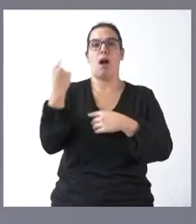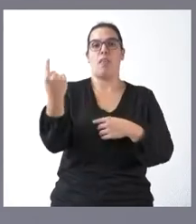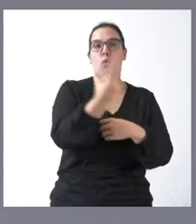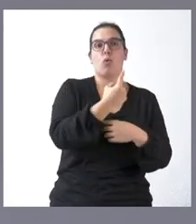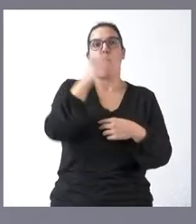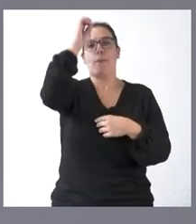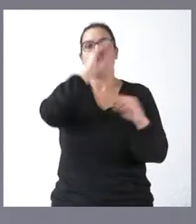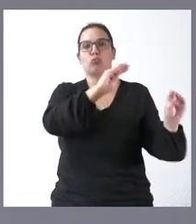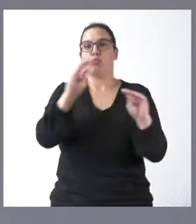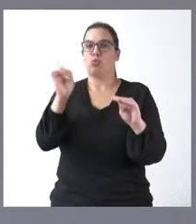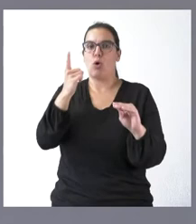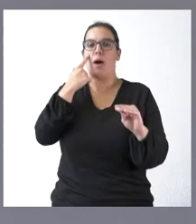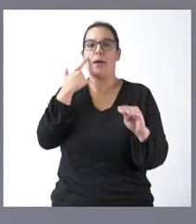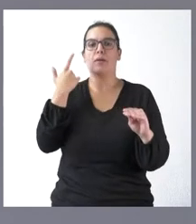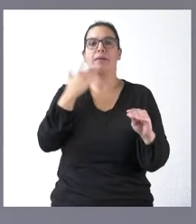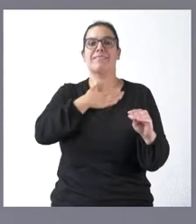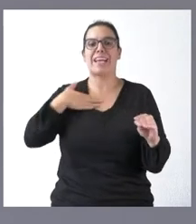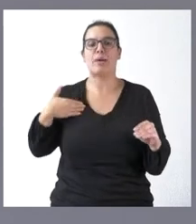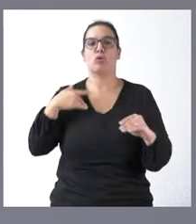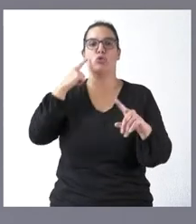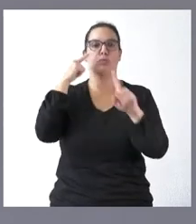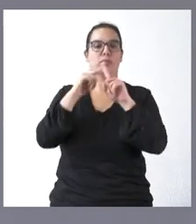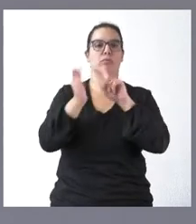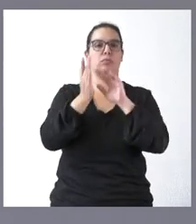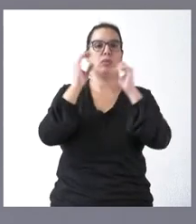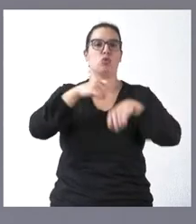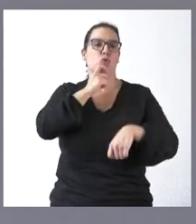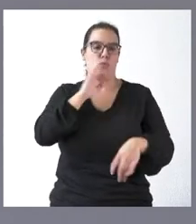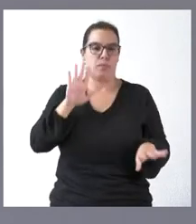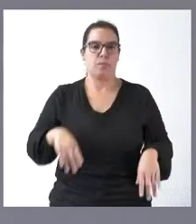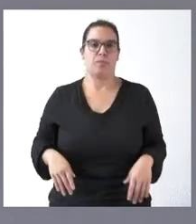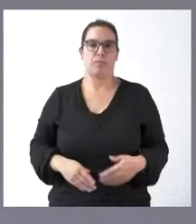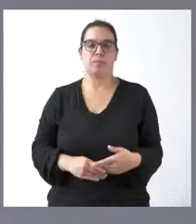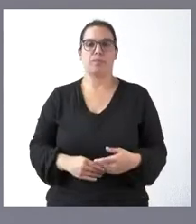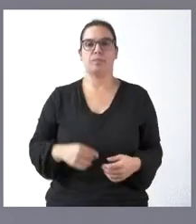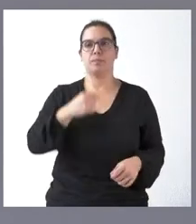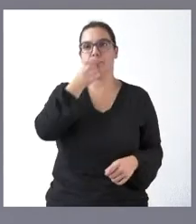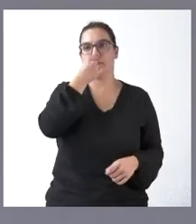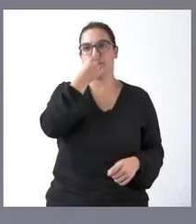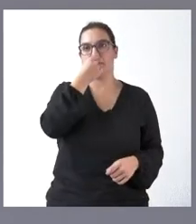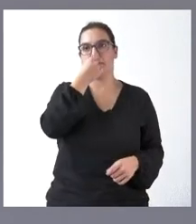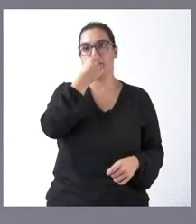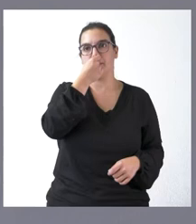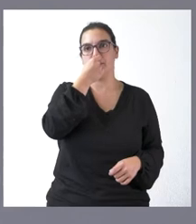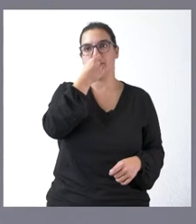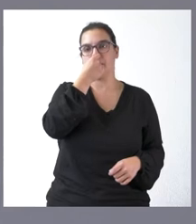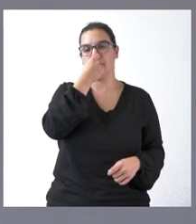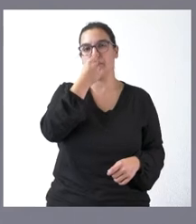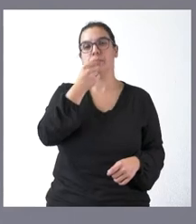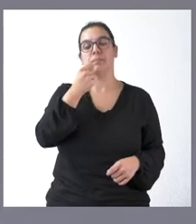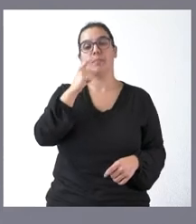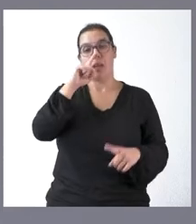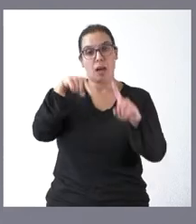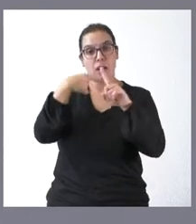las partes sino de ir planteando la voluntad que tenemos de alcanzar una cuatro en esta materia de 2023 si lo